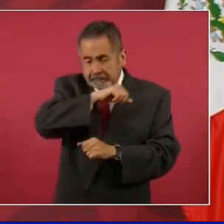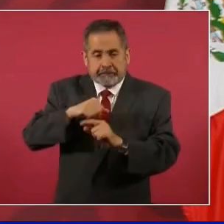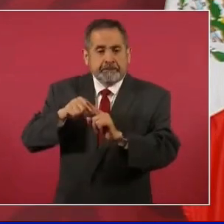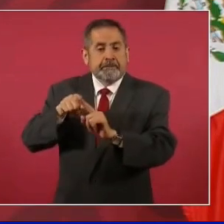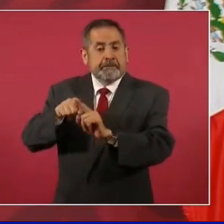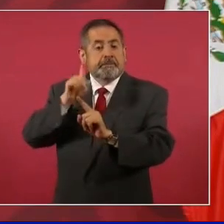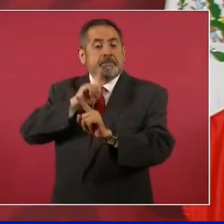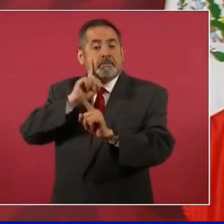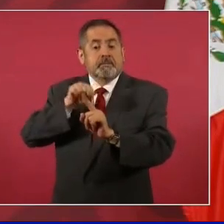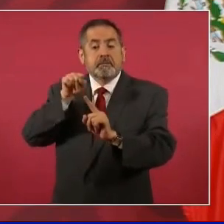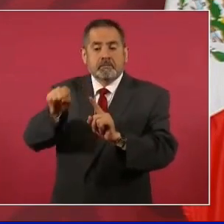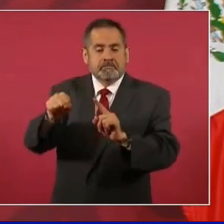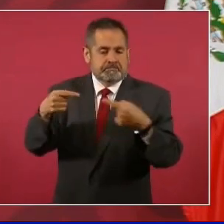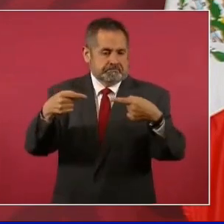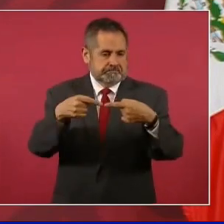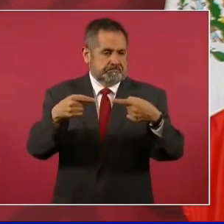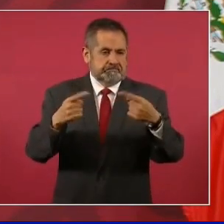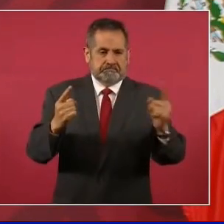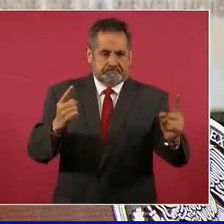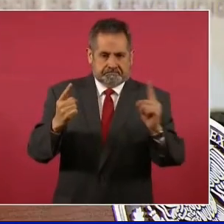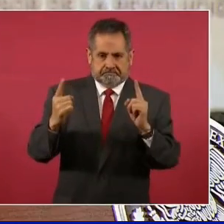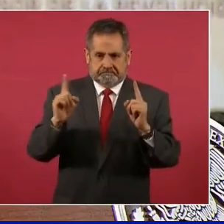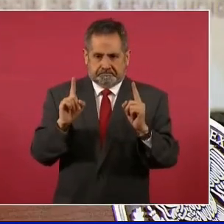o sea, la oposición,